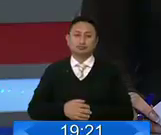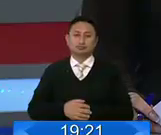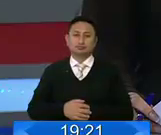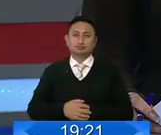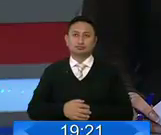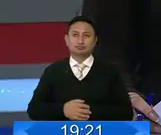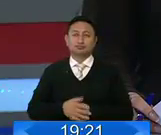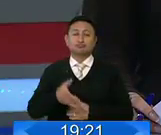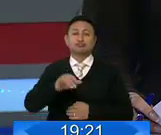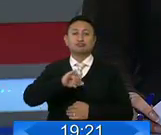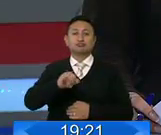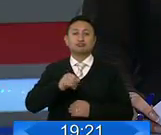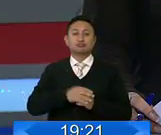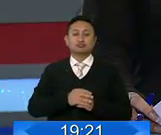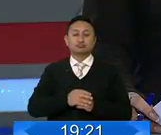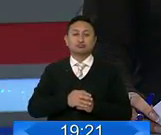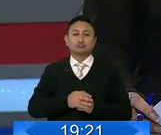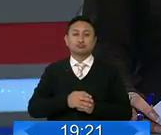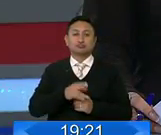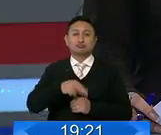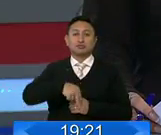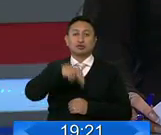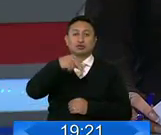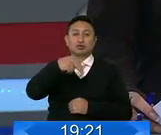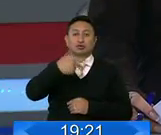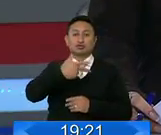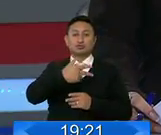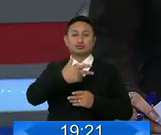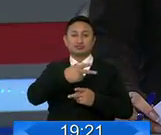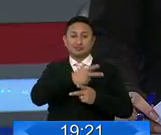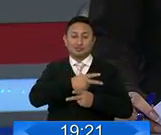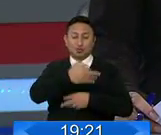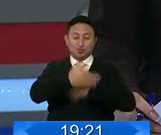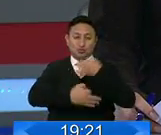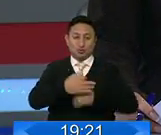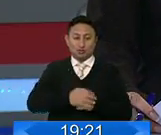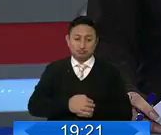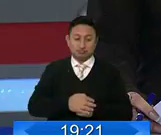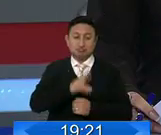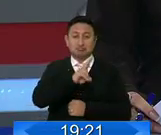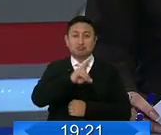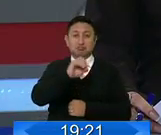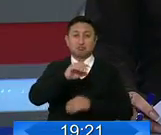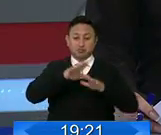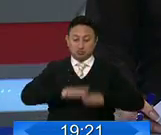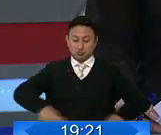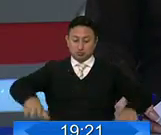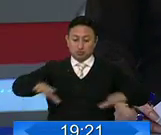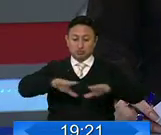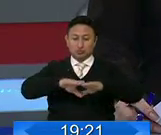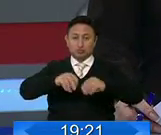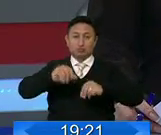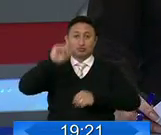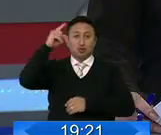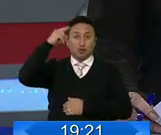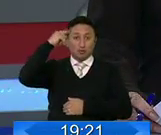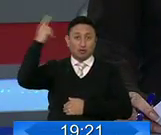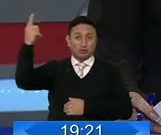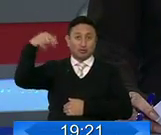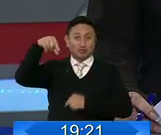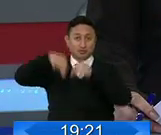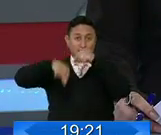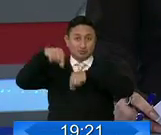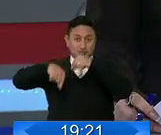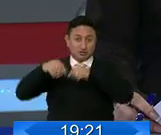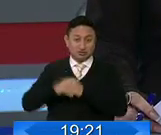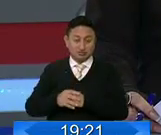este jueves en el complejo judicial norte se podría definir el litigio de más de 20 hectáreas de terreno entre el gobierno autónomo descentralizado